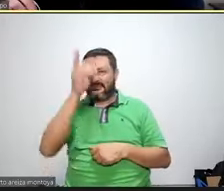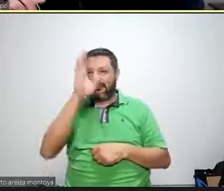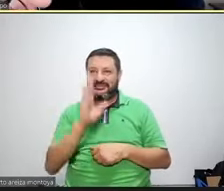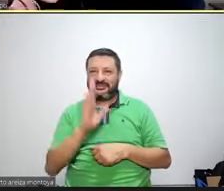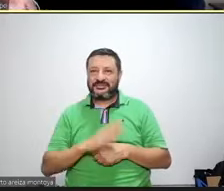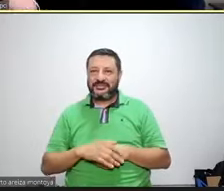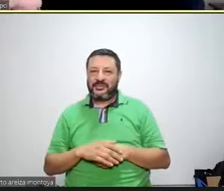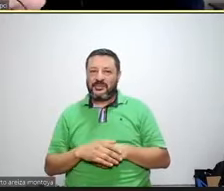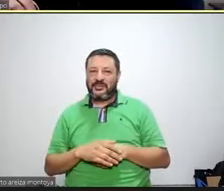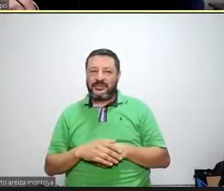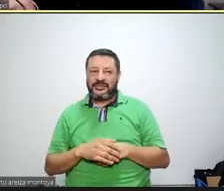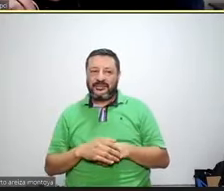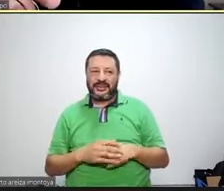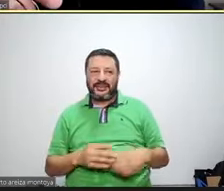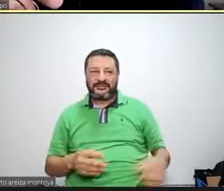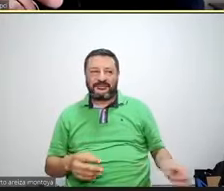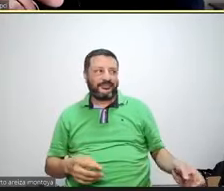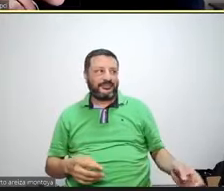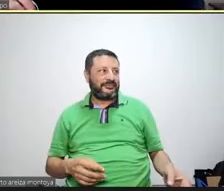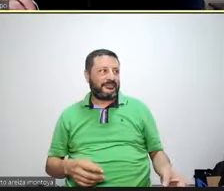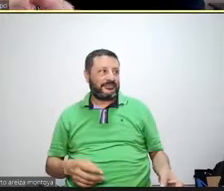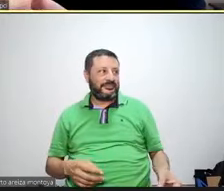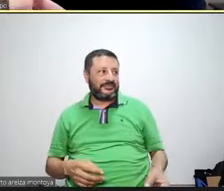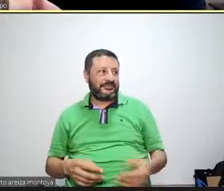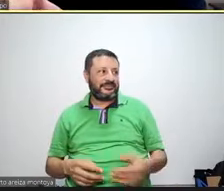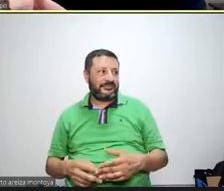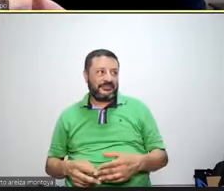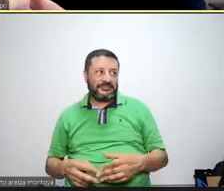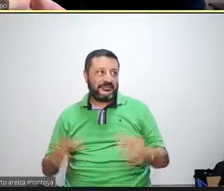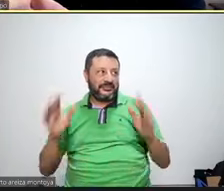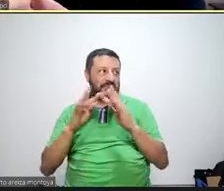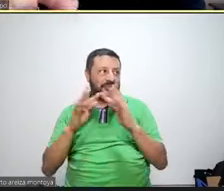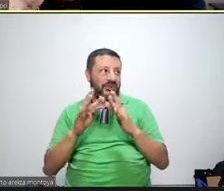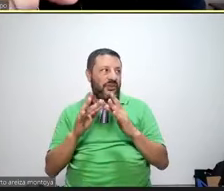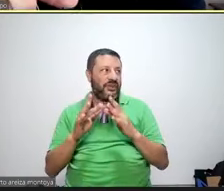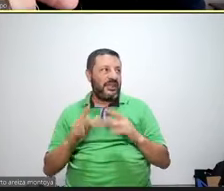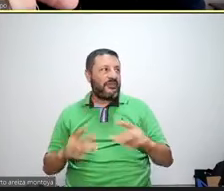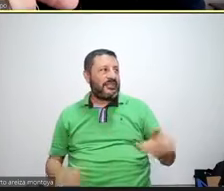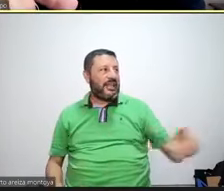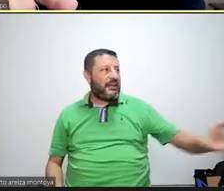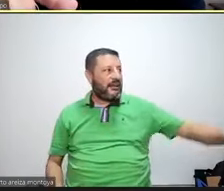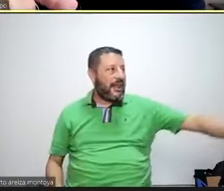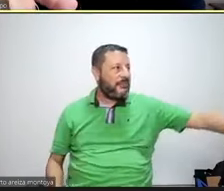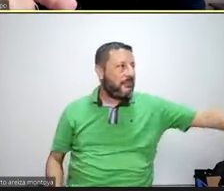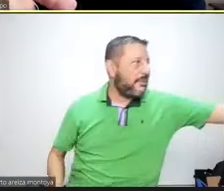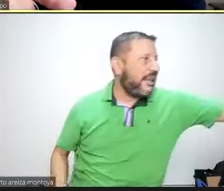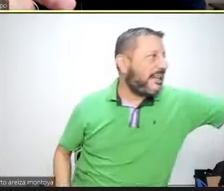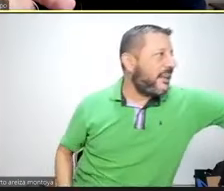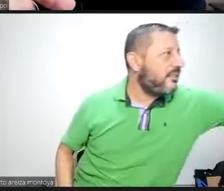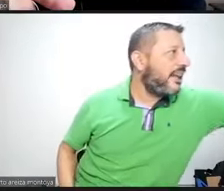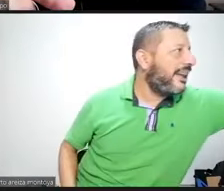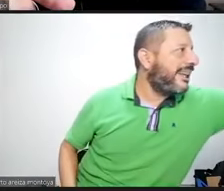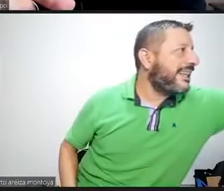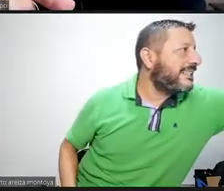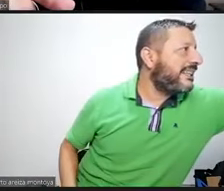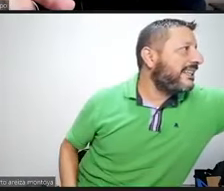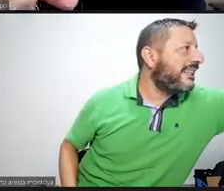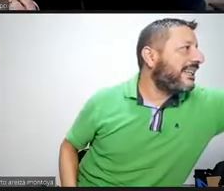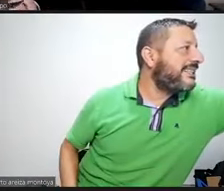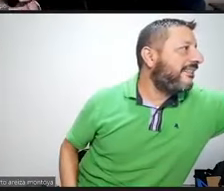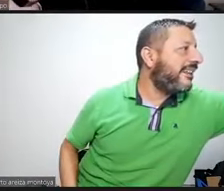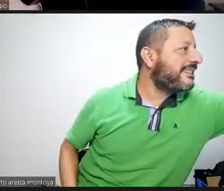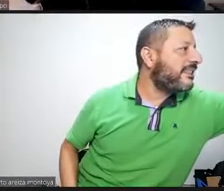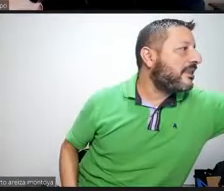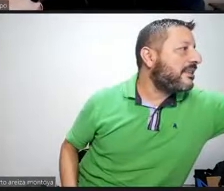momento, porque llegaste a estar clasificada a los juegos, no, en un momento. Sí, yo